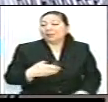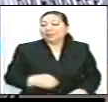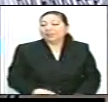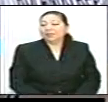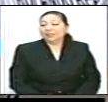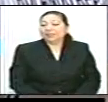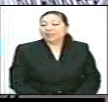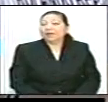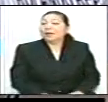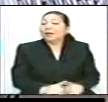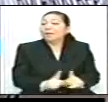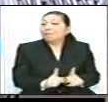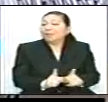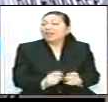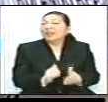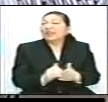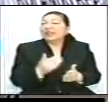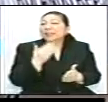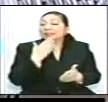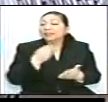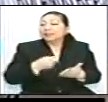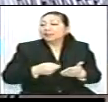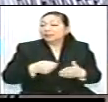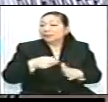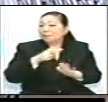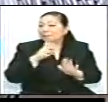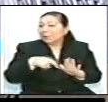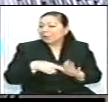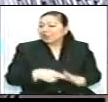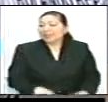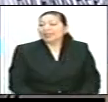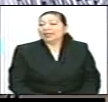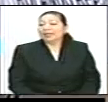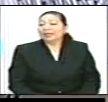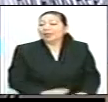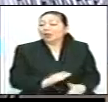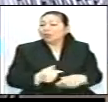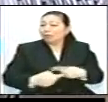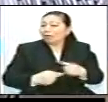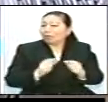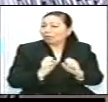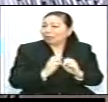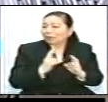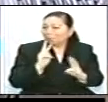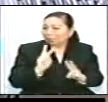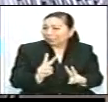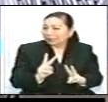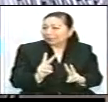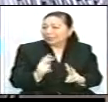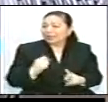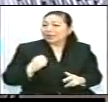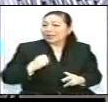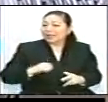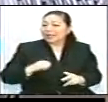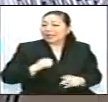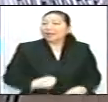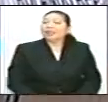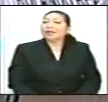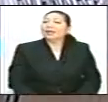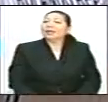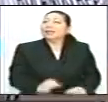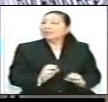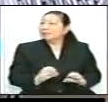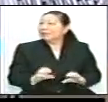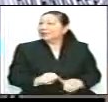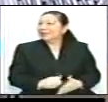eso. La pregunta es, ¿quién filtra esos proyectos? Porque todos los días vemos que nuestros alcaldes solo se